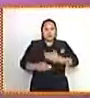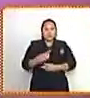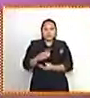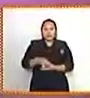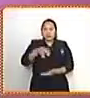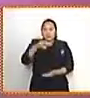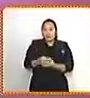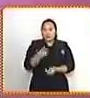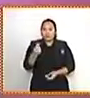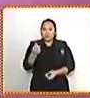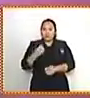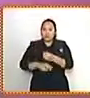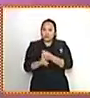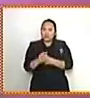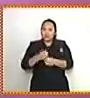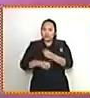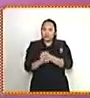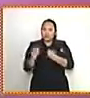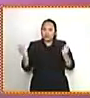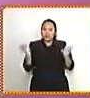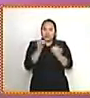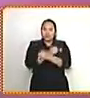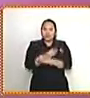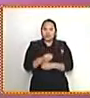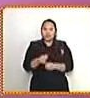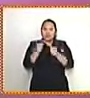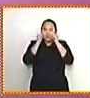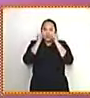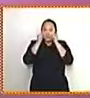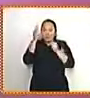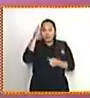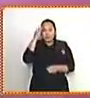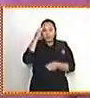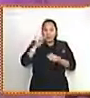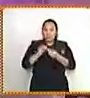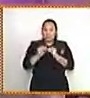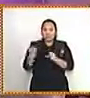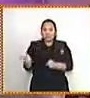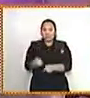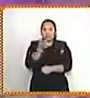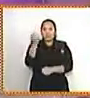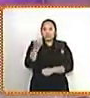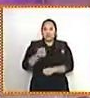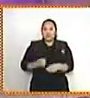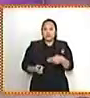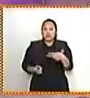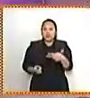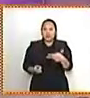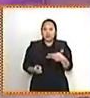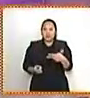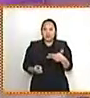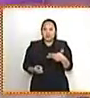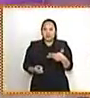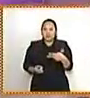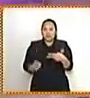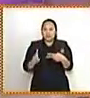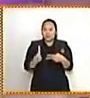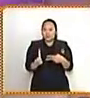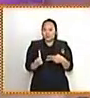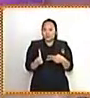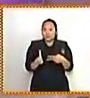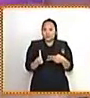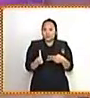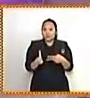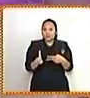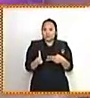y premiados mix. Así que esté pendiente porque vamos a conocer el primer número ganador, primer dígito. 1, segundo